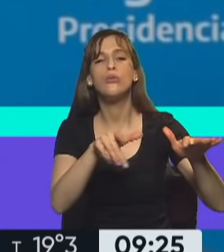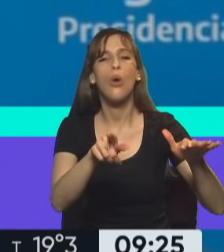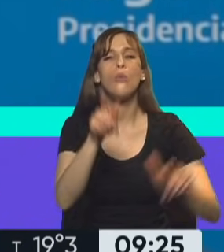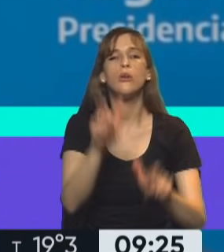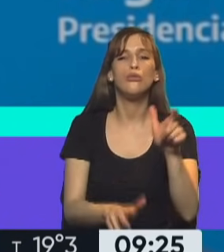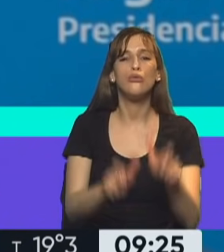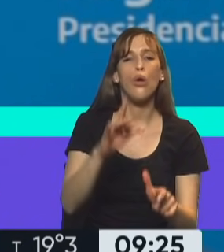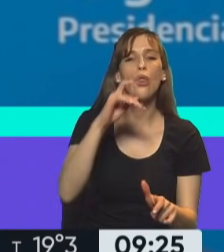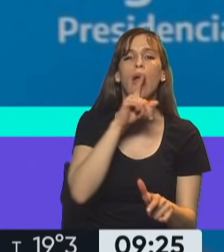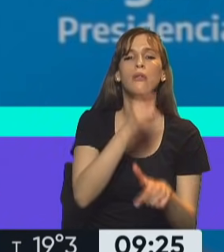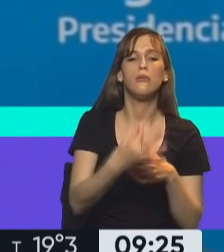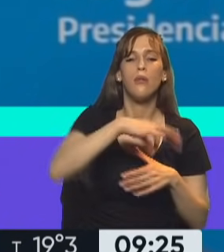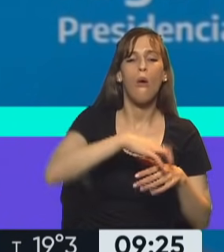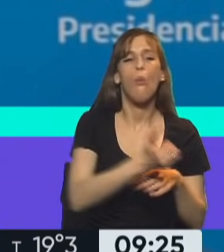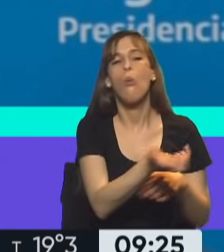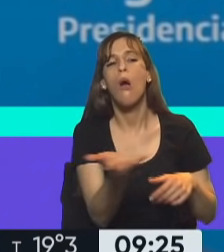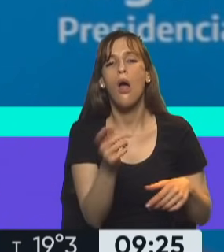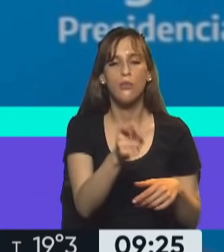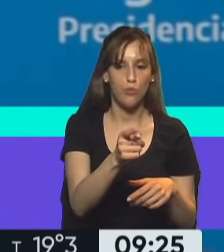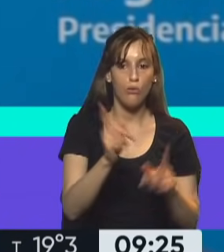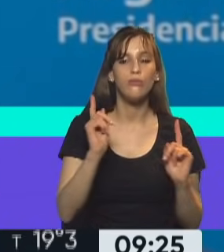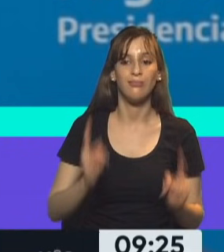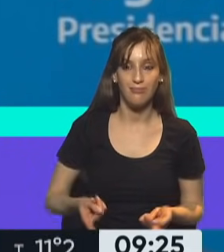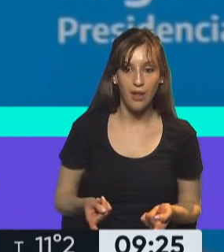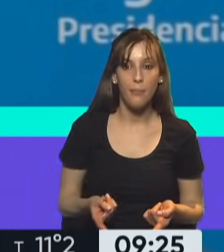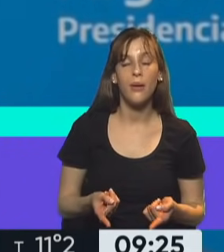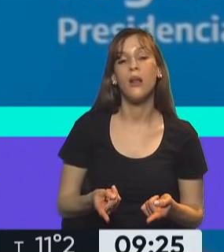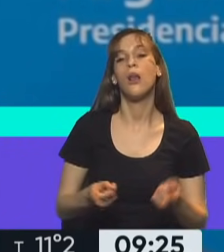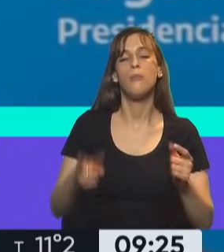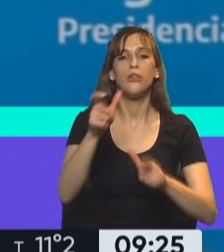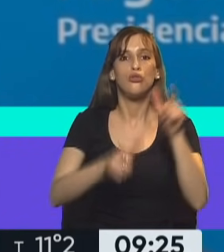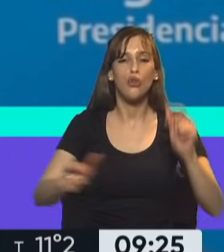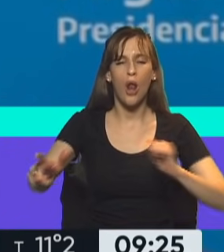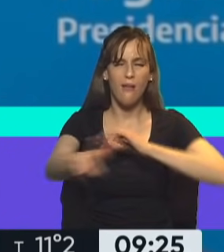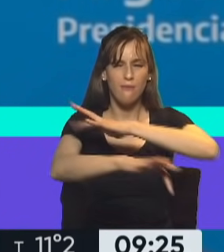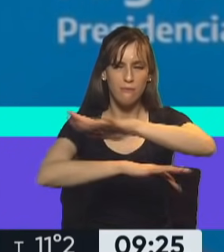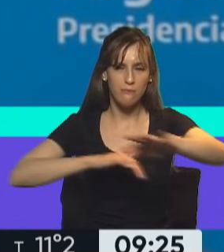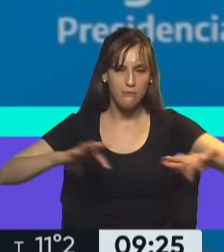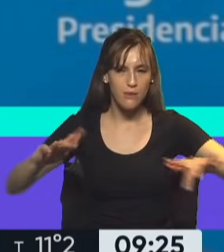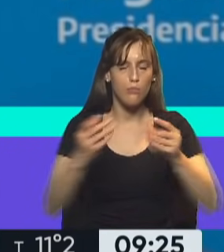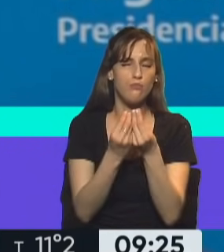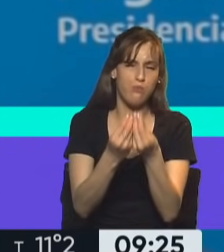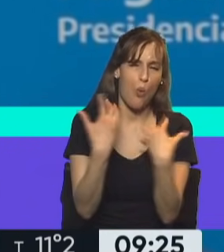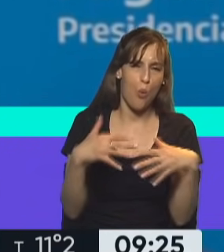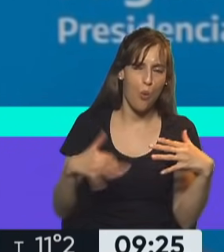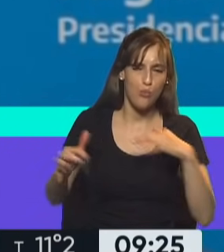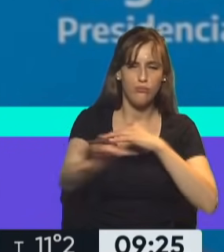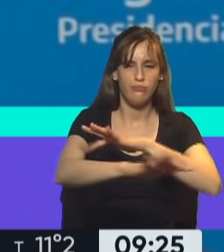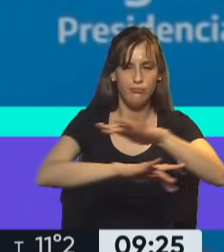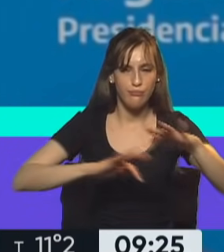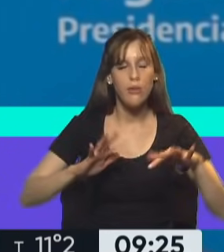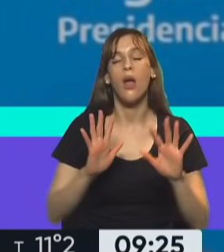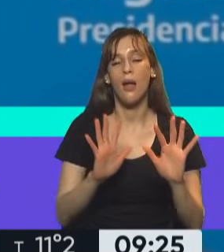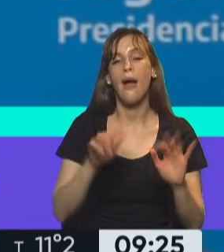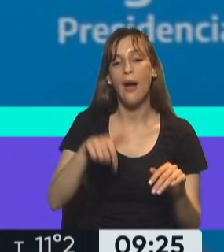variante Delta y la cantidad de movilidad, la cantidad de circulación de personas, que es altísima, y estamos evaluando,